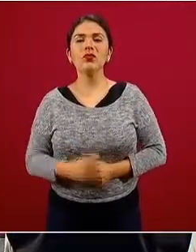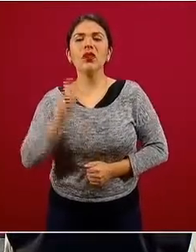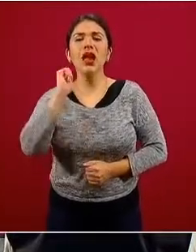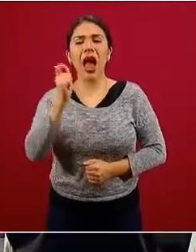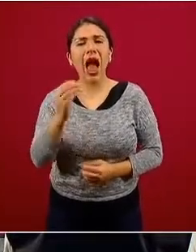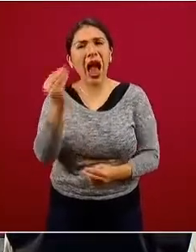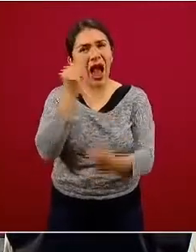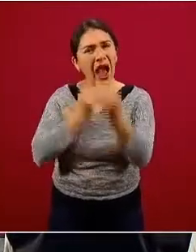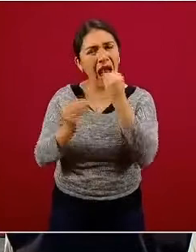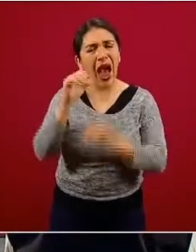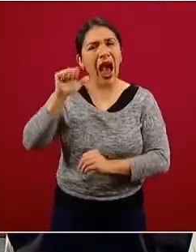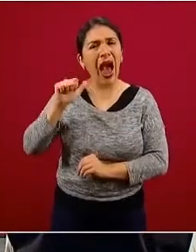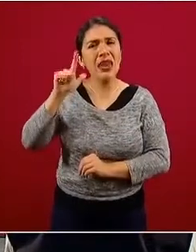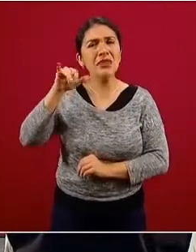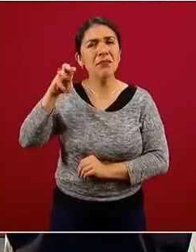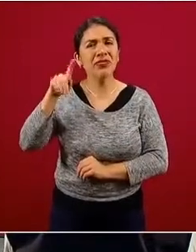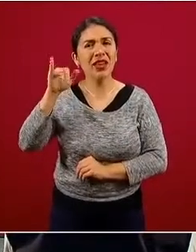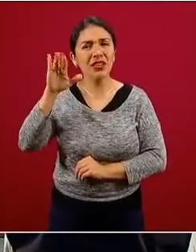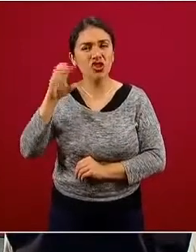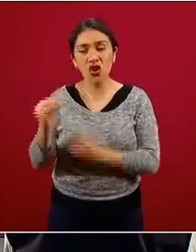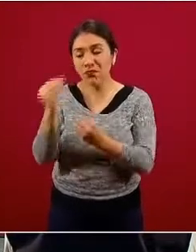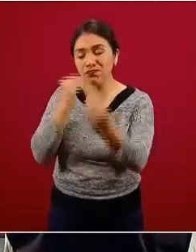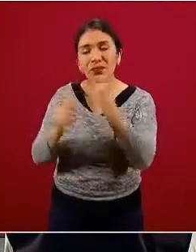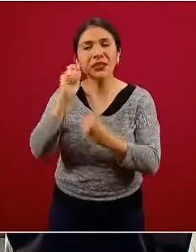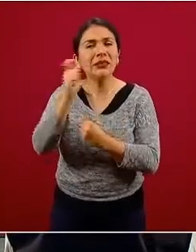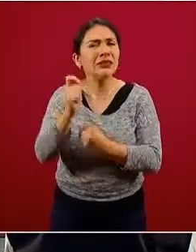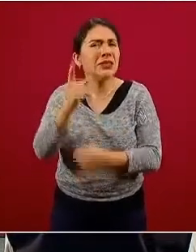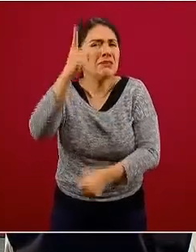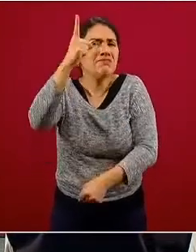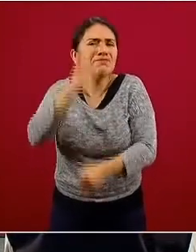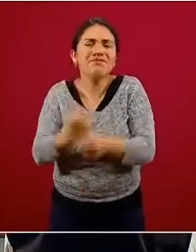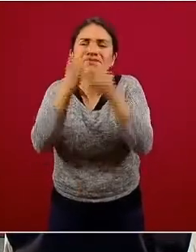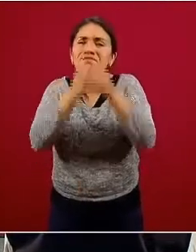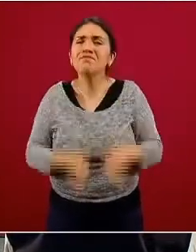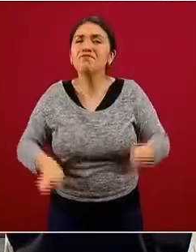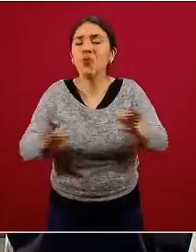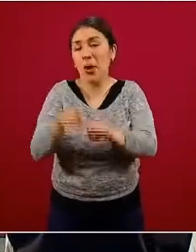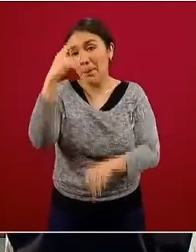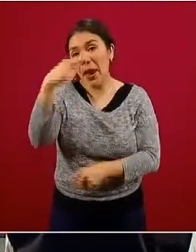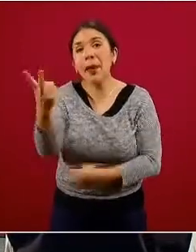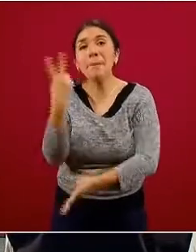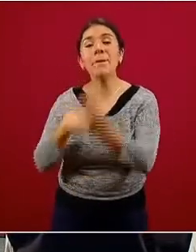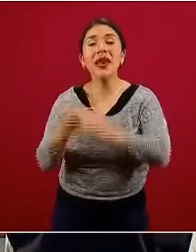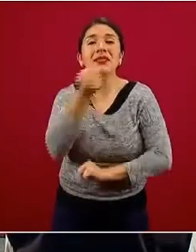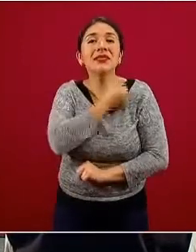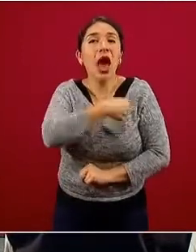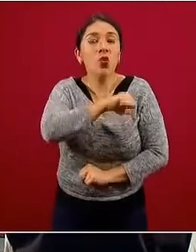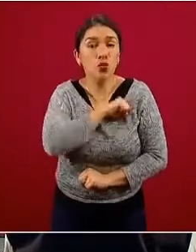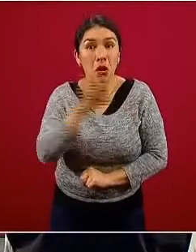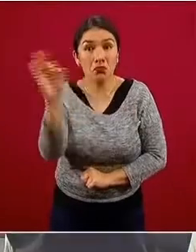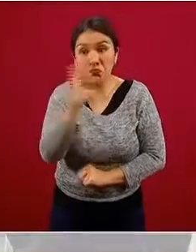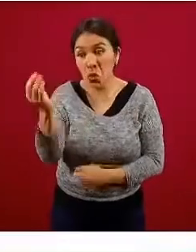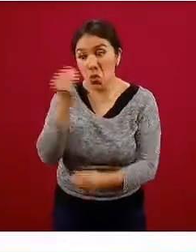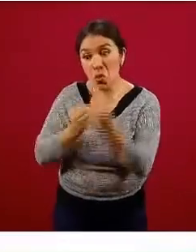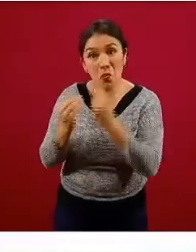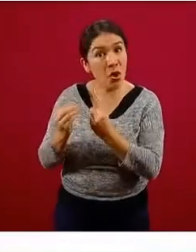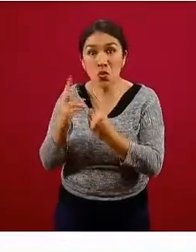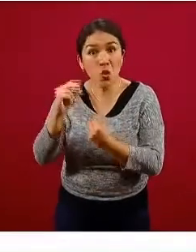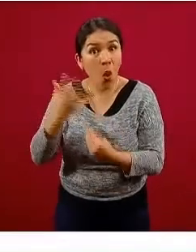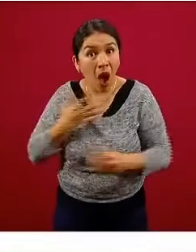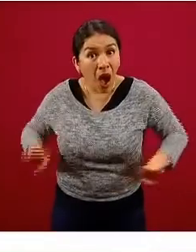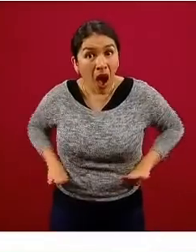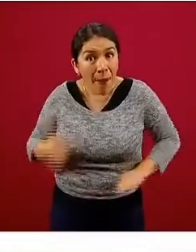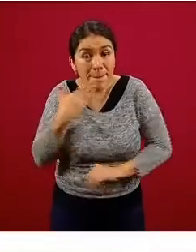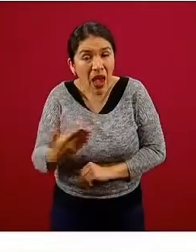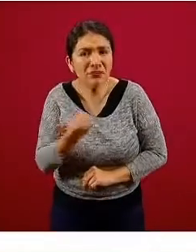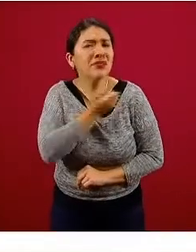La alimentación es el pilar fundamental de la salud. Sin alimentación adecuada no hay